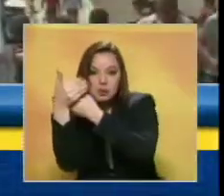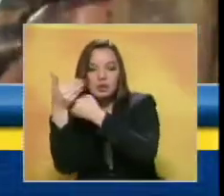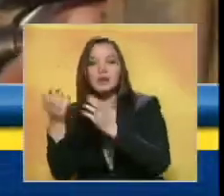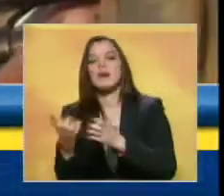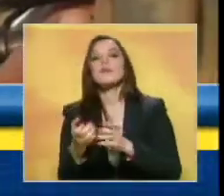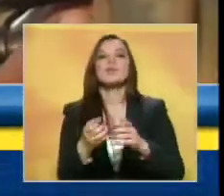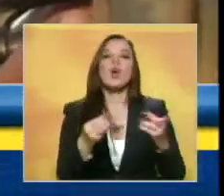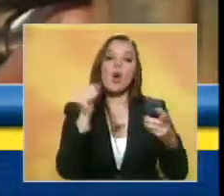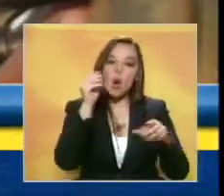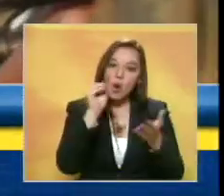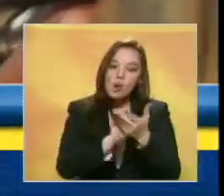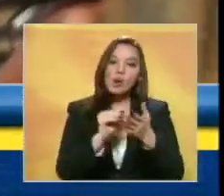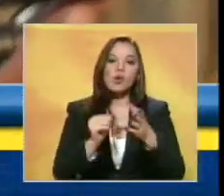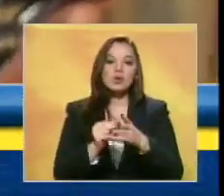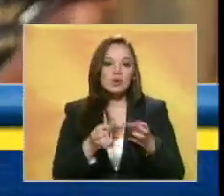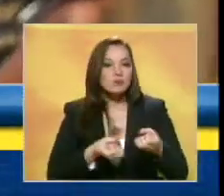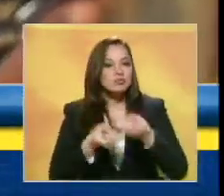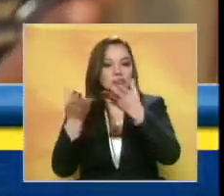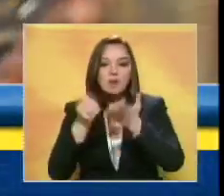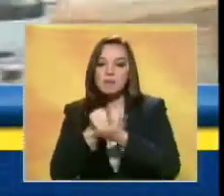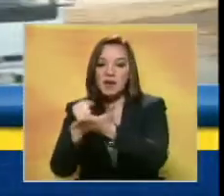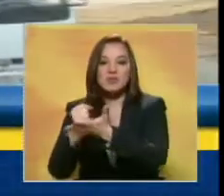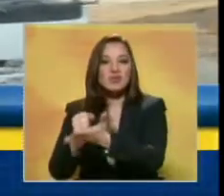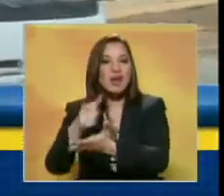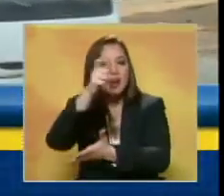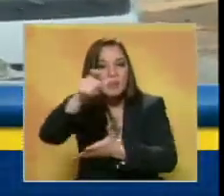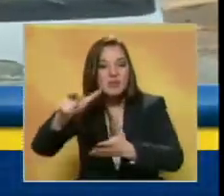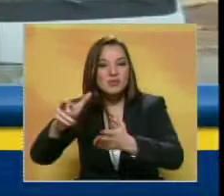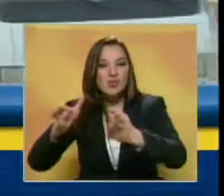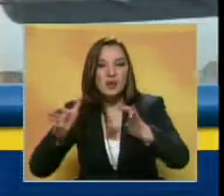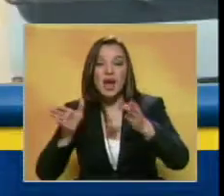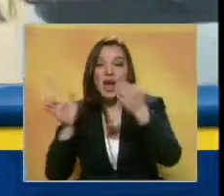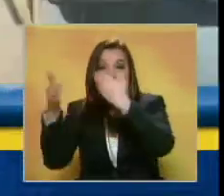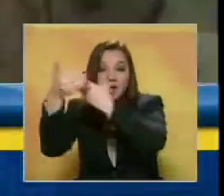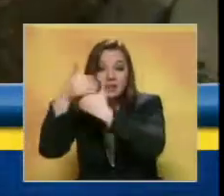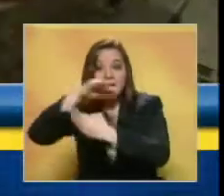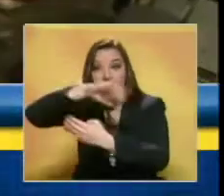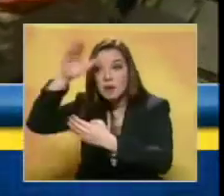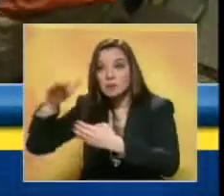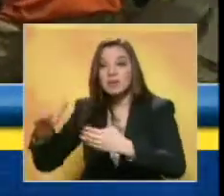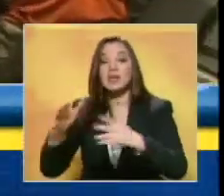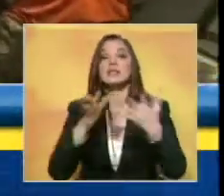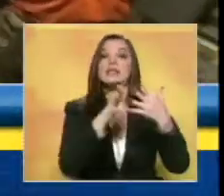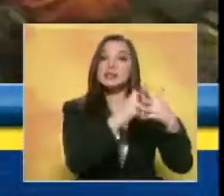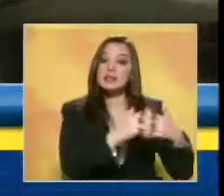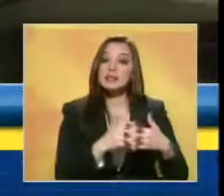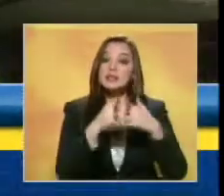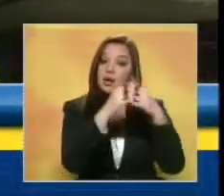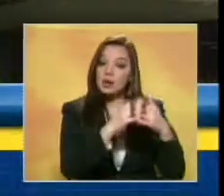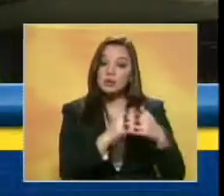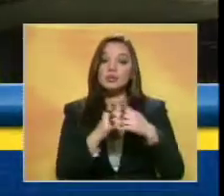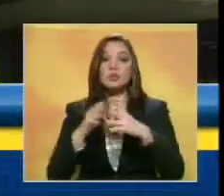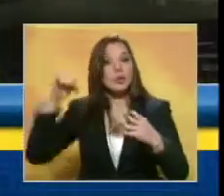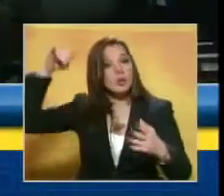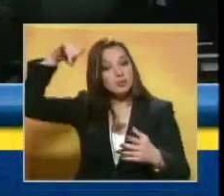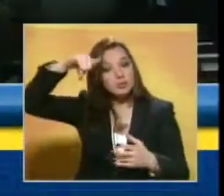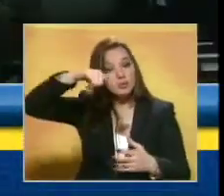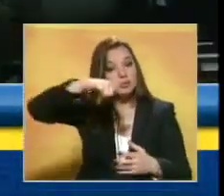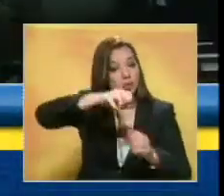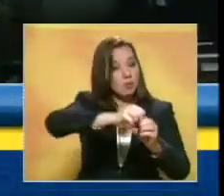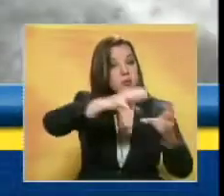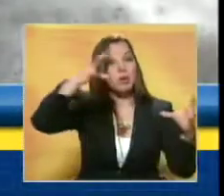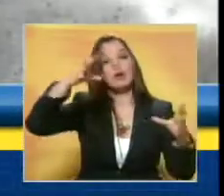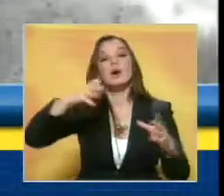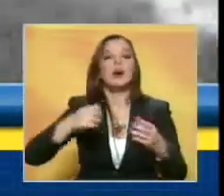lanzaron un segundo cargamento de ayuda humanitaria para los civiles atrapados en las montañas. Mientras tanto, Estados Unidos realizó con éxito ataques aéreos limitados para